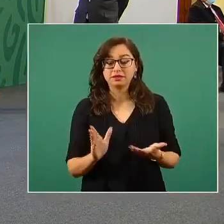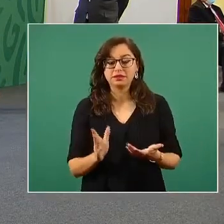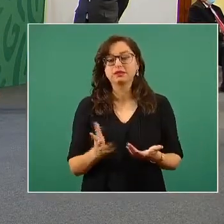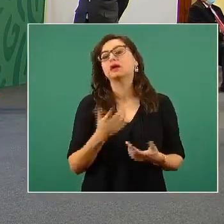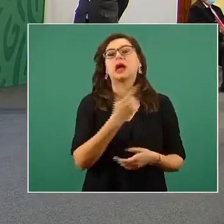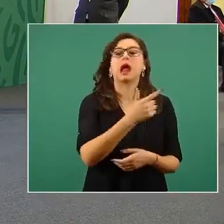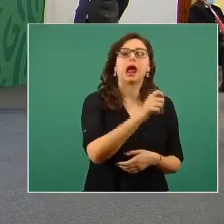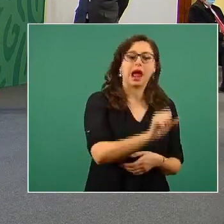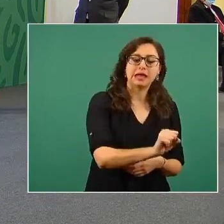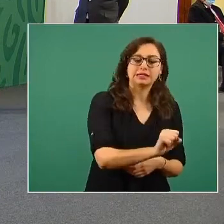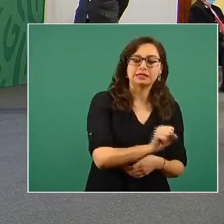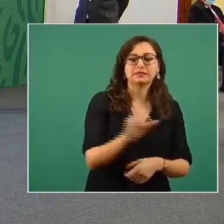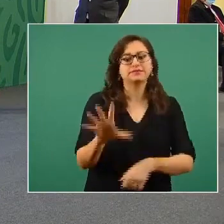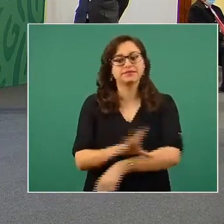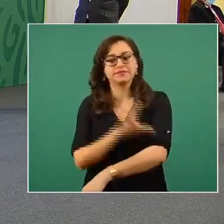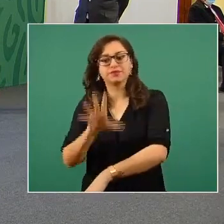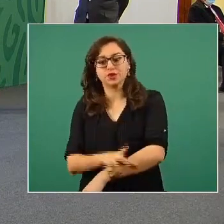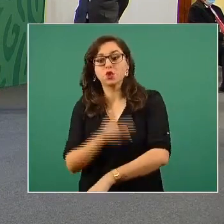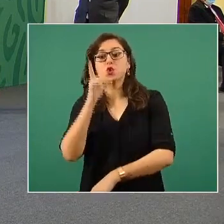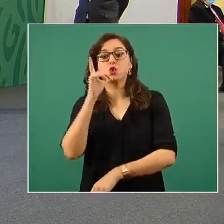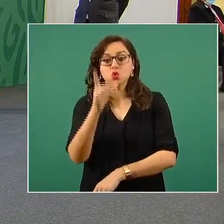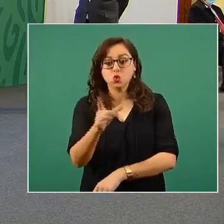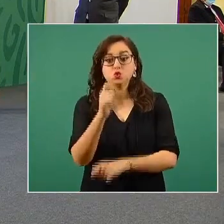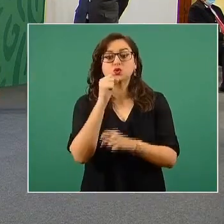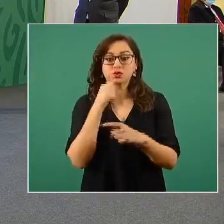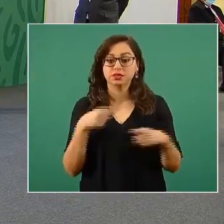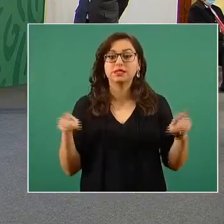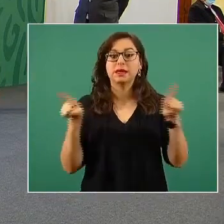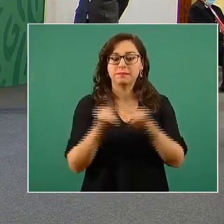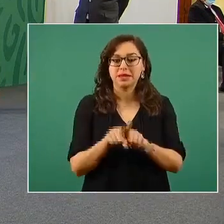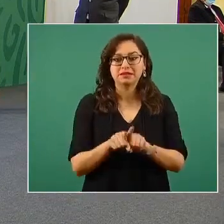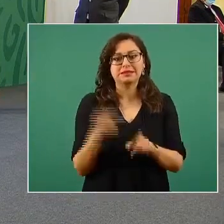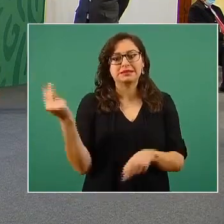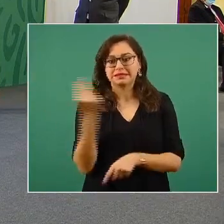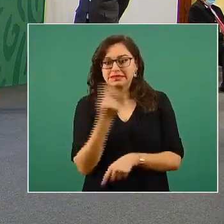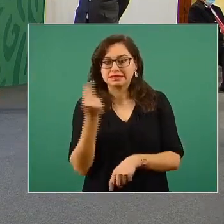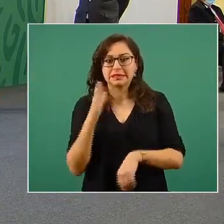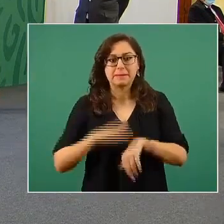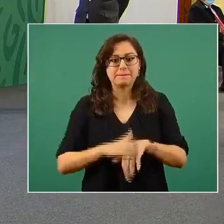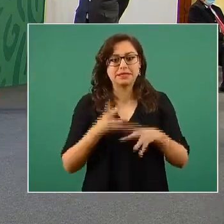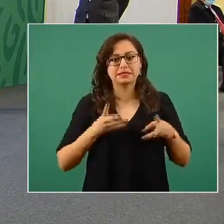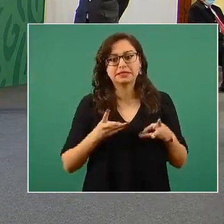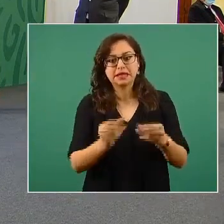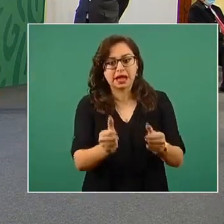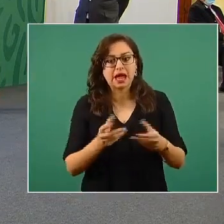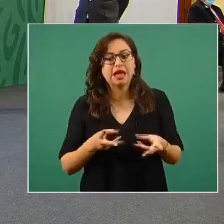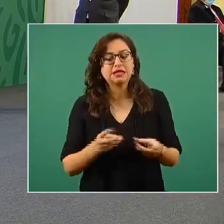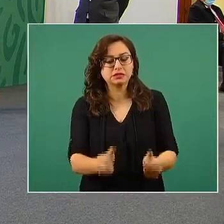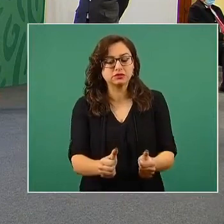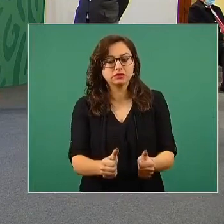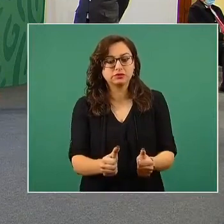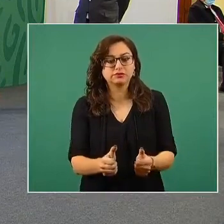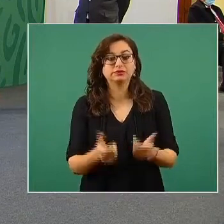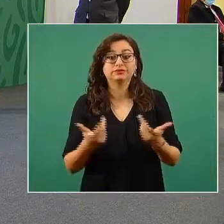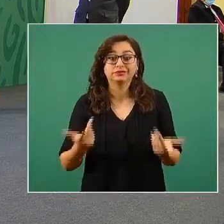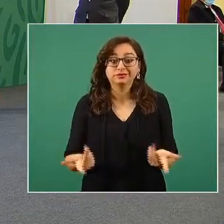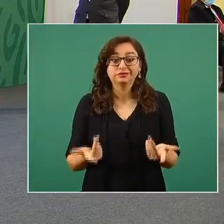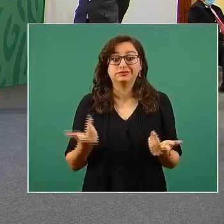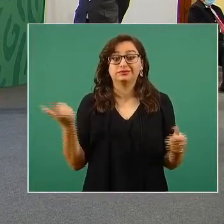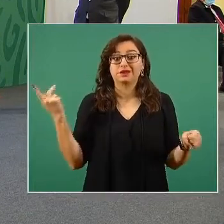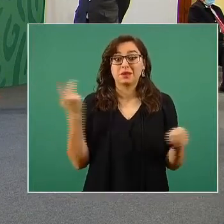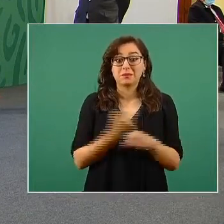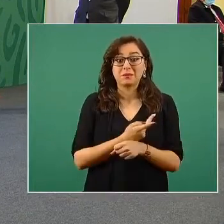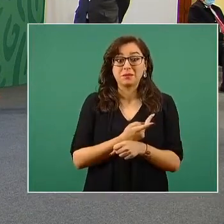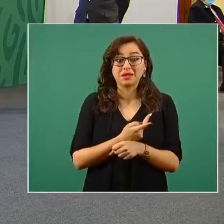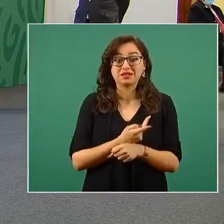electricidad. Y aparejada la demanda de electricidad, hubo fuentes de generación que se cayeron. Todas